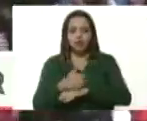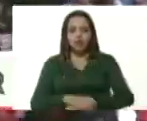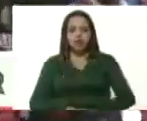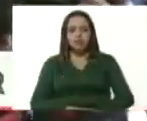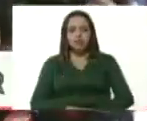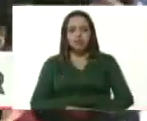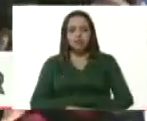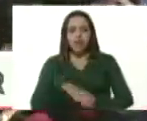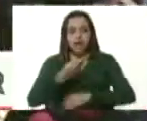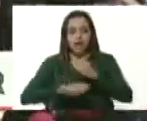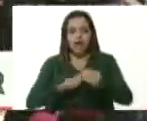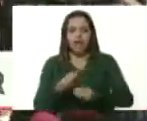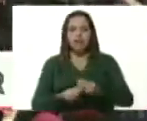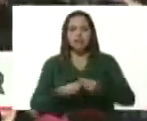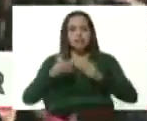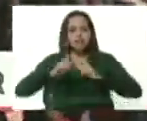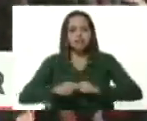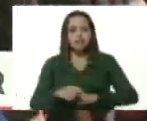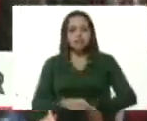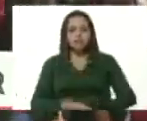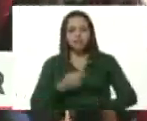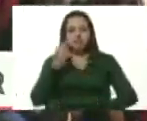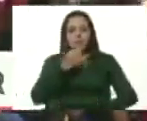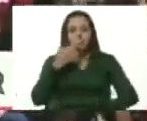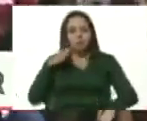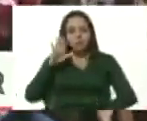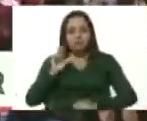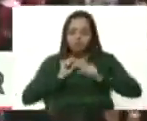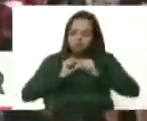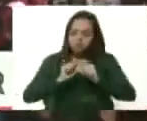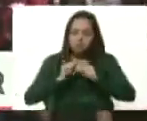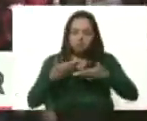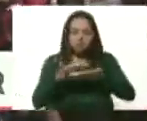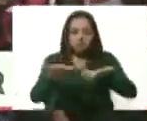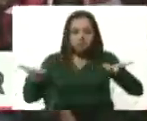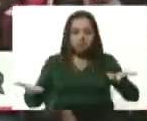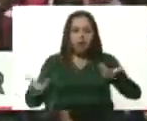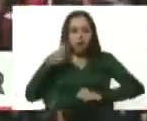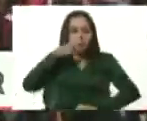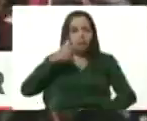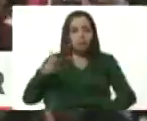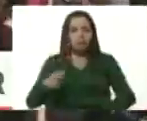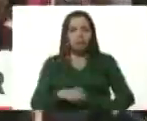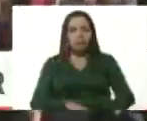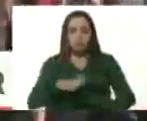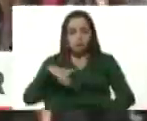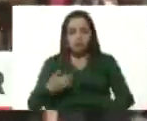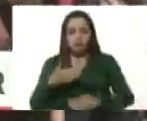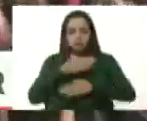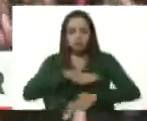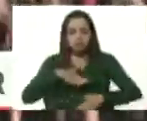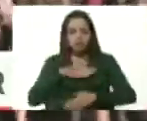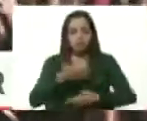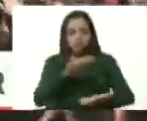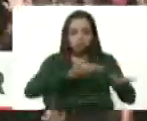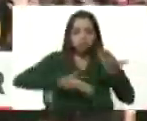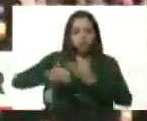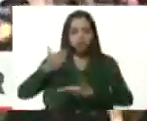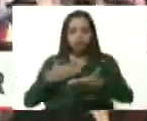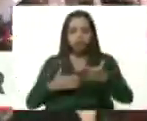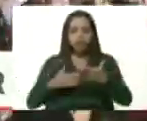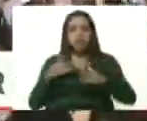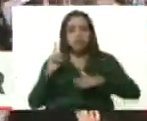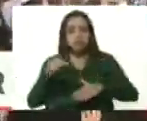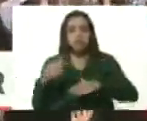es también este compromiso de seguir brindándole espacios al pueblo para el esparcimiento, para la recreación,